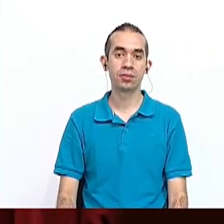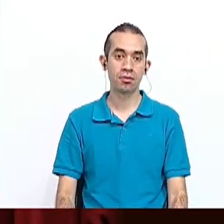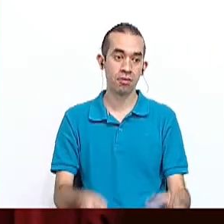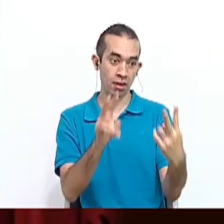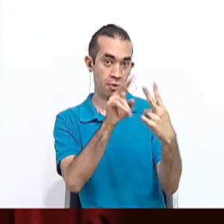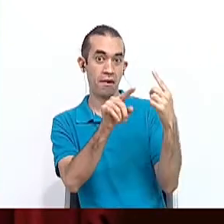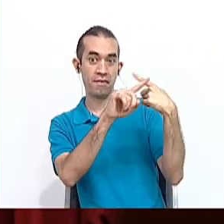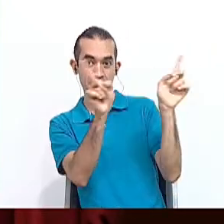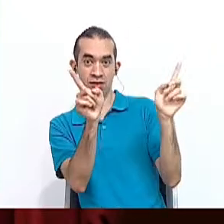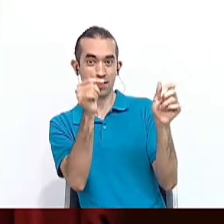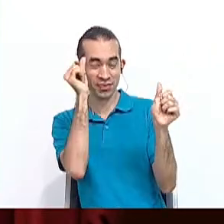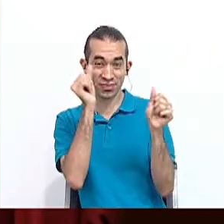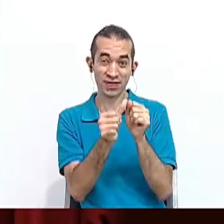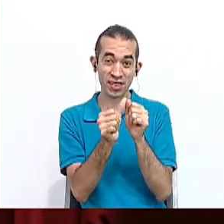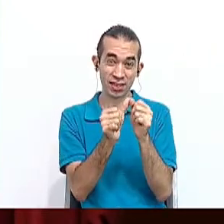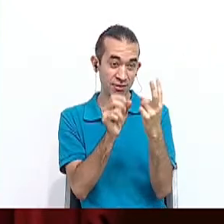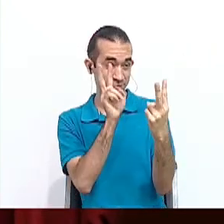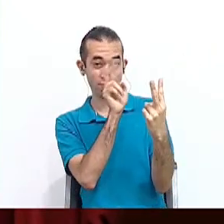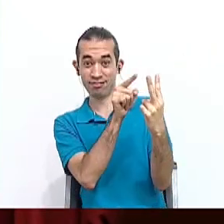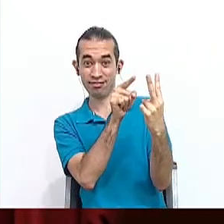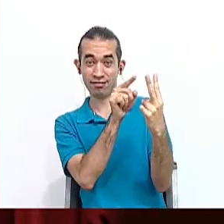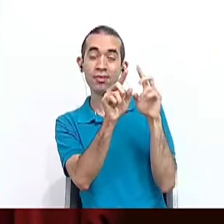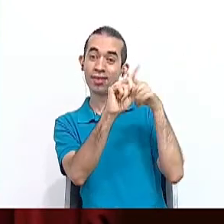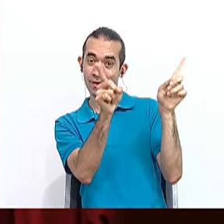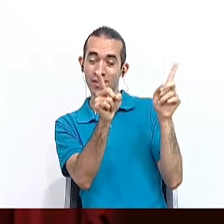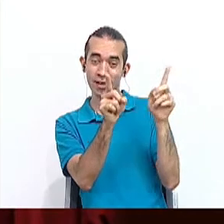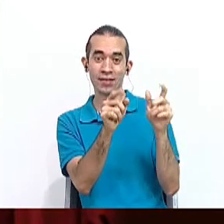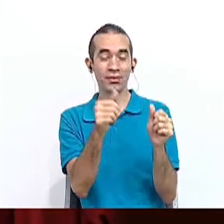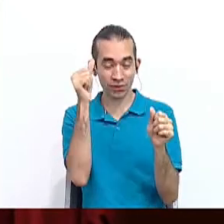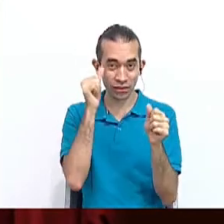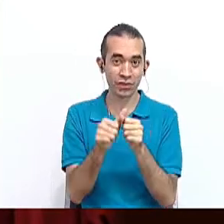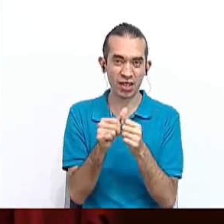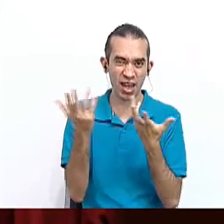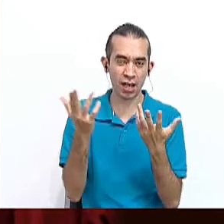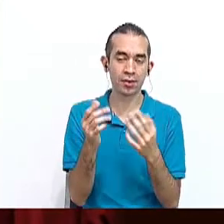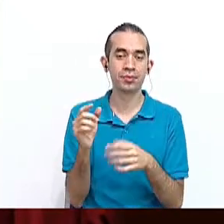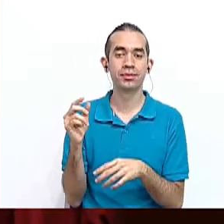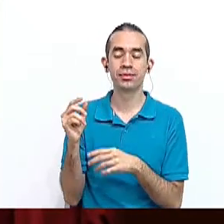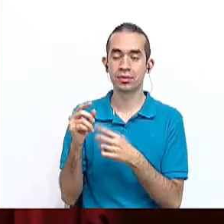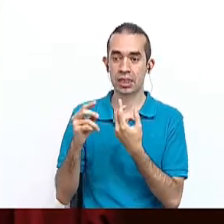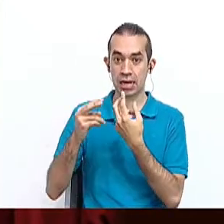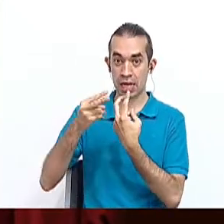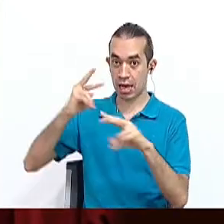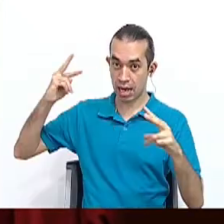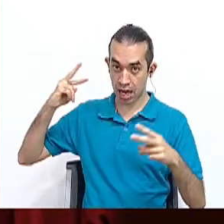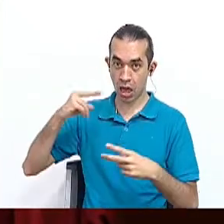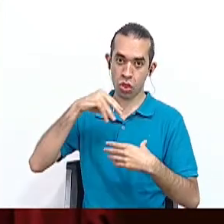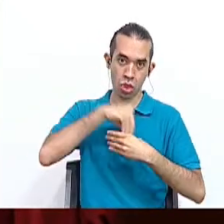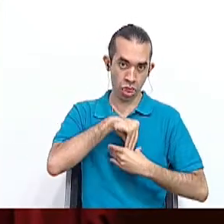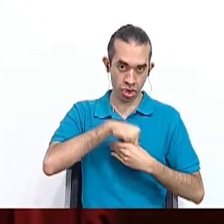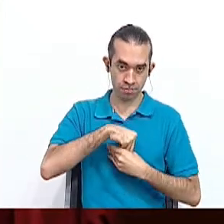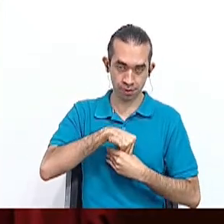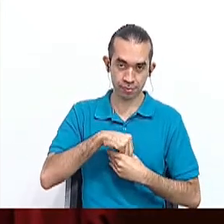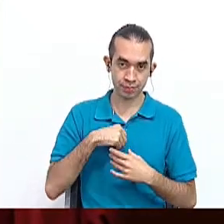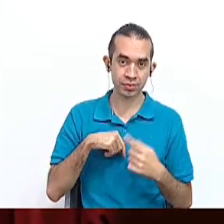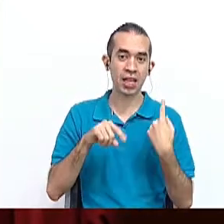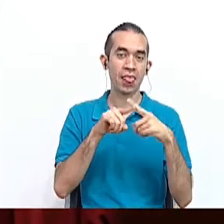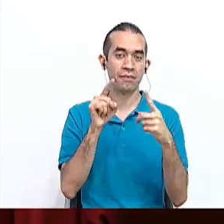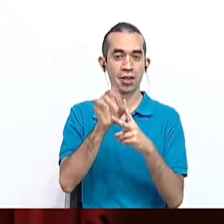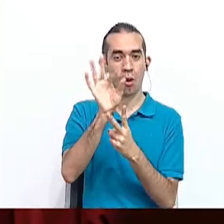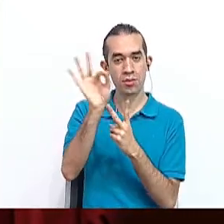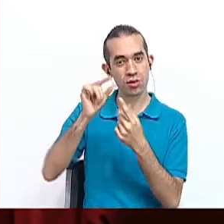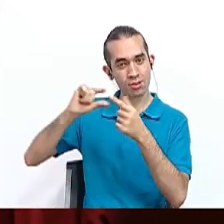Heterocigoto. ¿Recuerdan qué es heterocigoto? Bueno, es la condición del genotipo dada por dos alelos